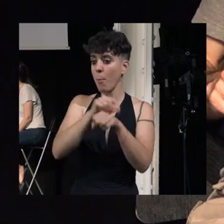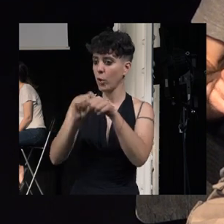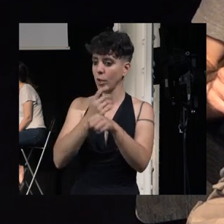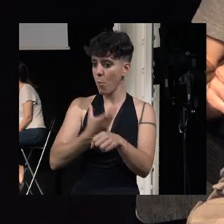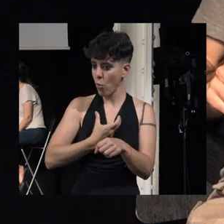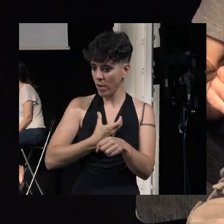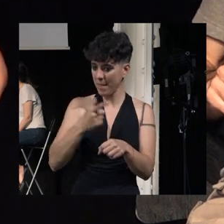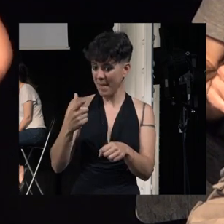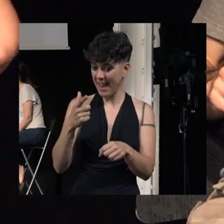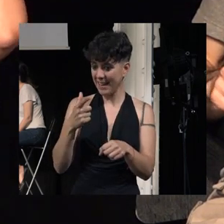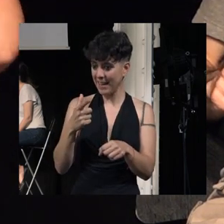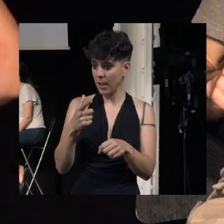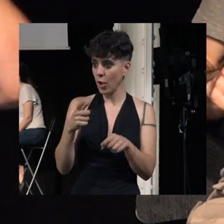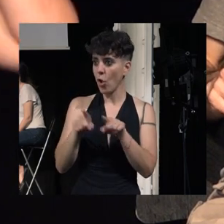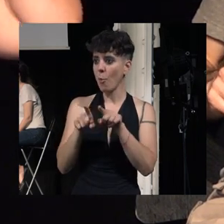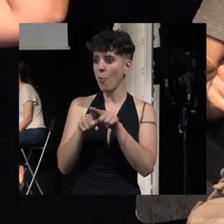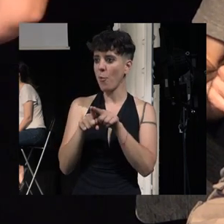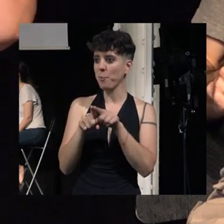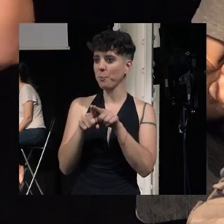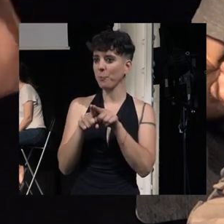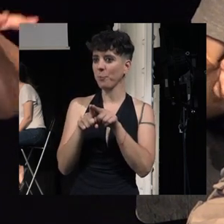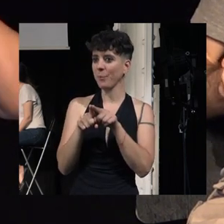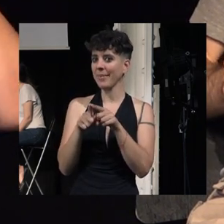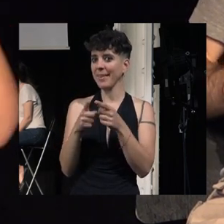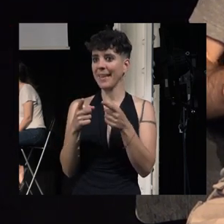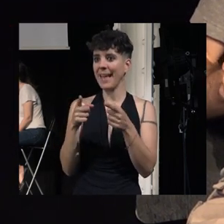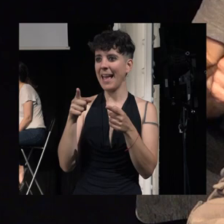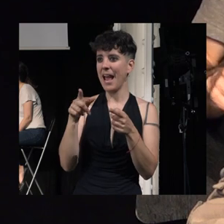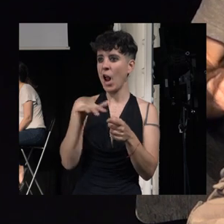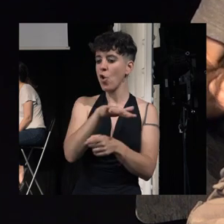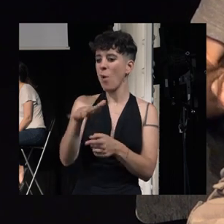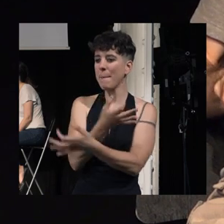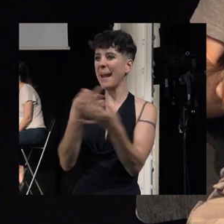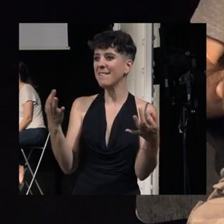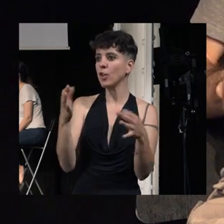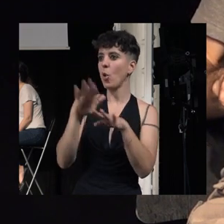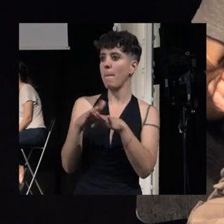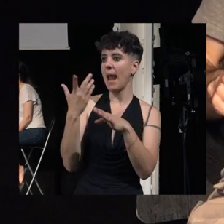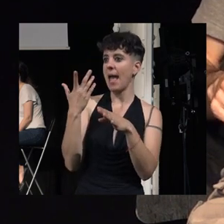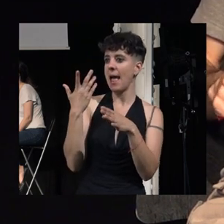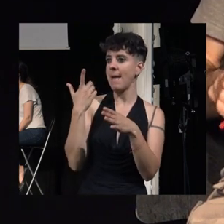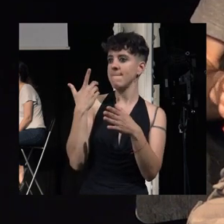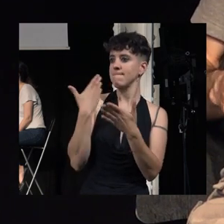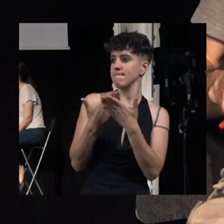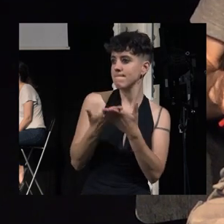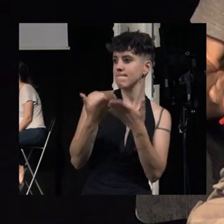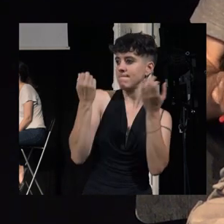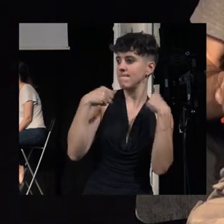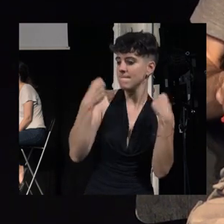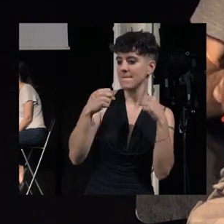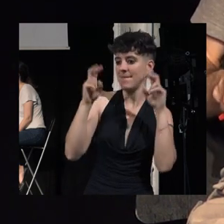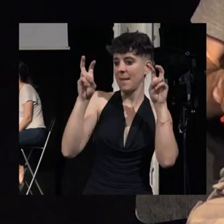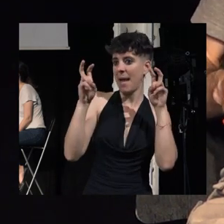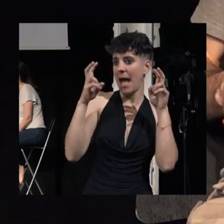lugar donde más se podría ensayar una aproximación a lo queer, por todas las, ¿no?, por todo lo que ha